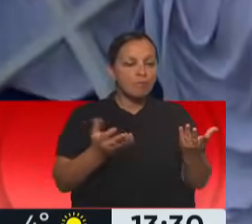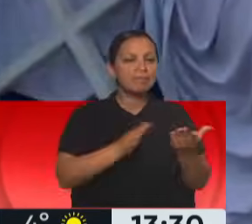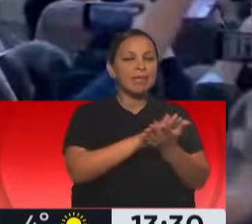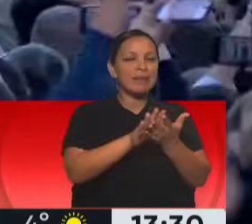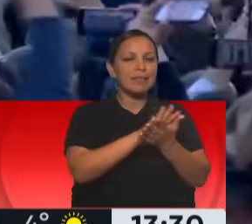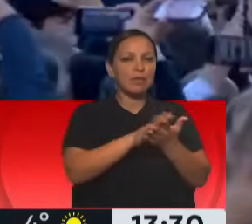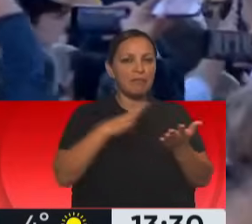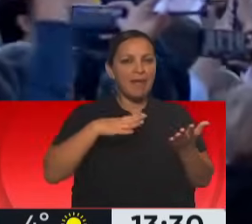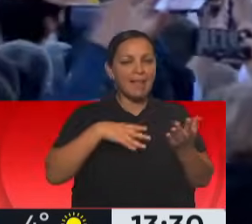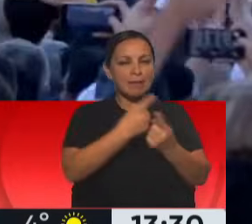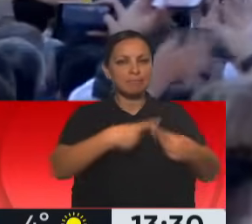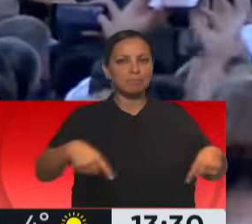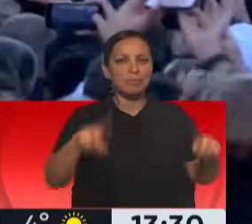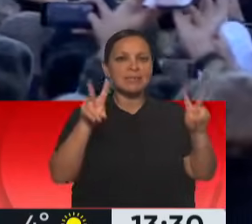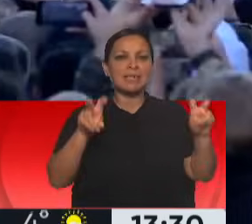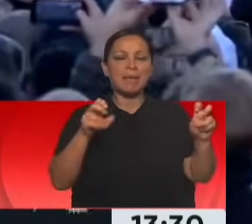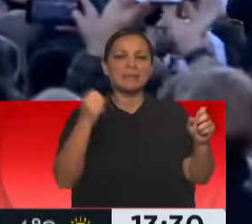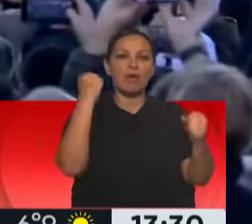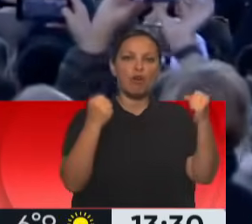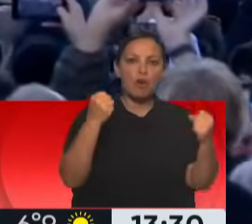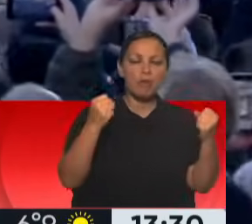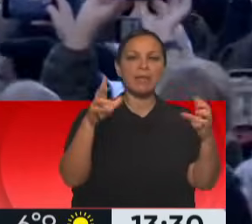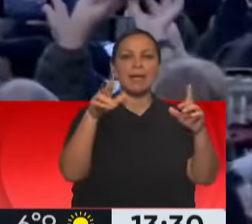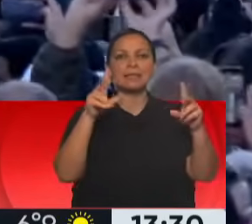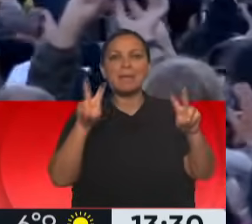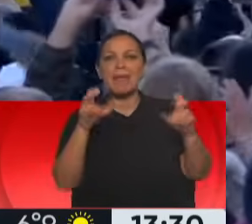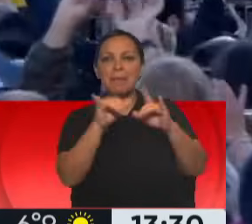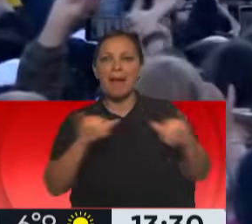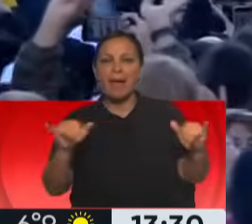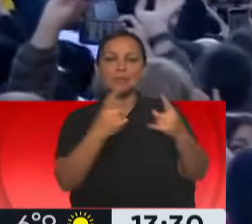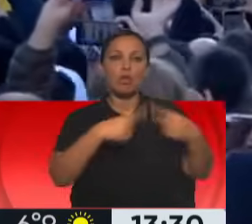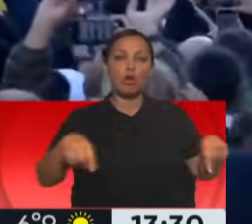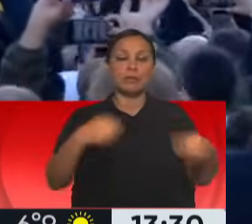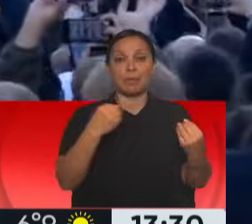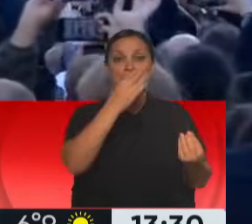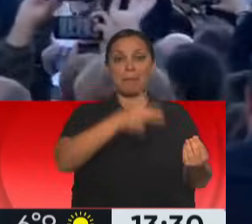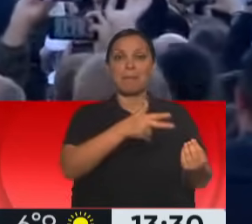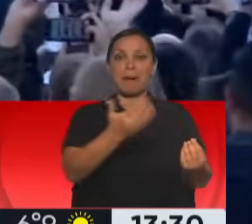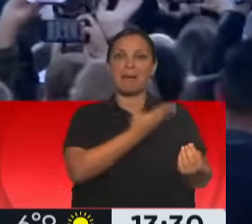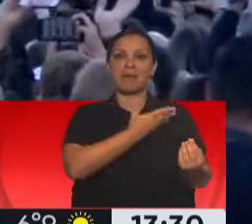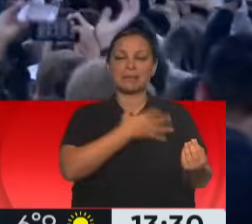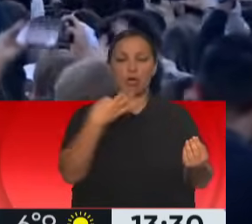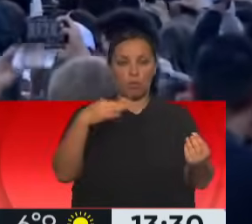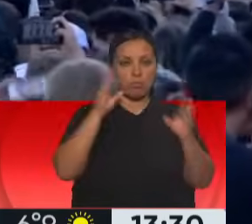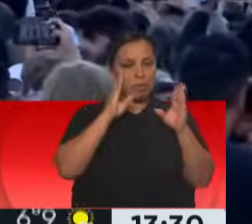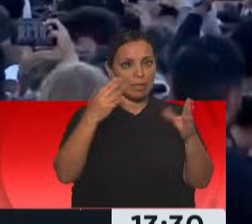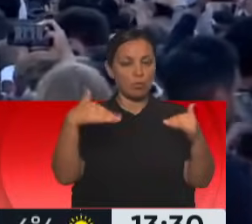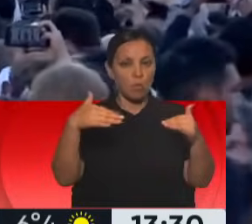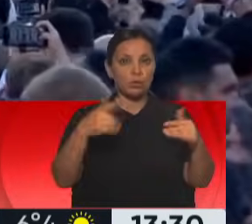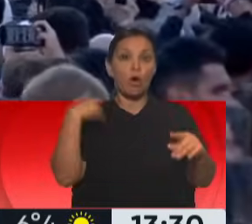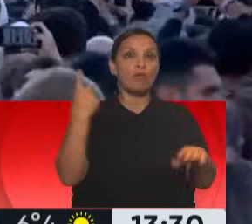cuestiones económicas hasta situaciones de paz en el mundo, donde Francisco elevó mucho la vara y el que siga tendrá que estar a la misma